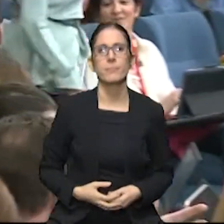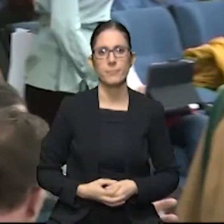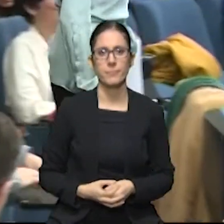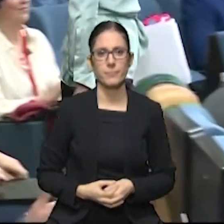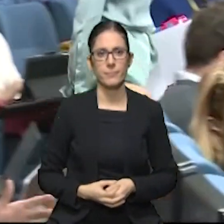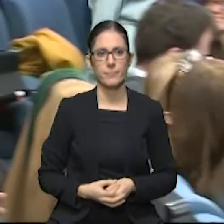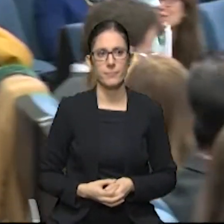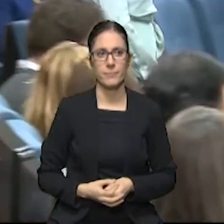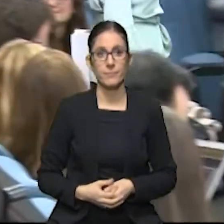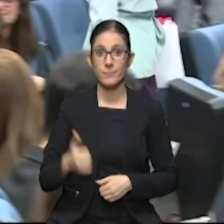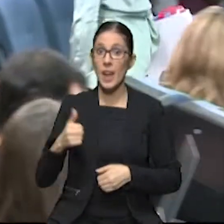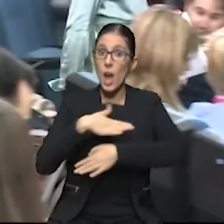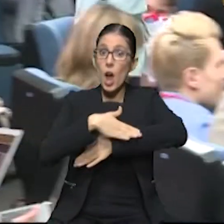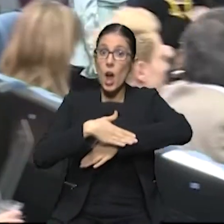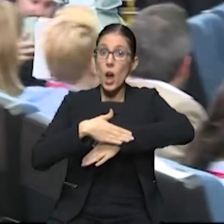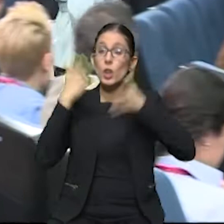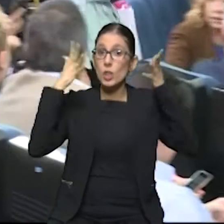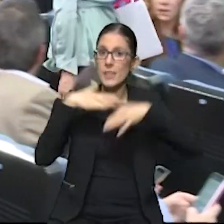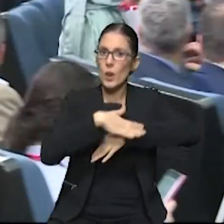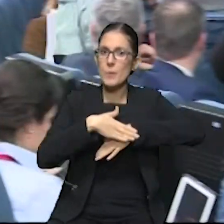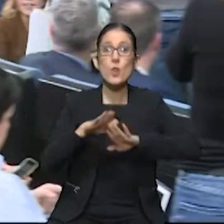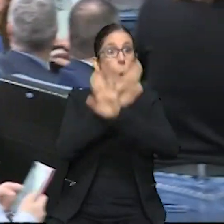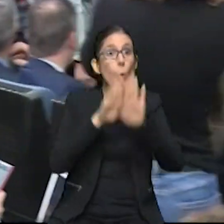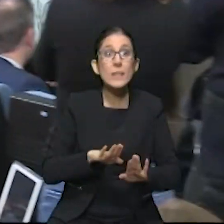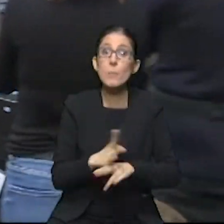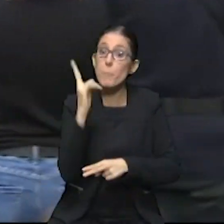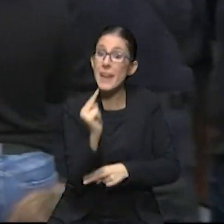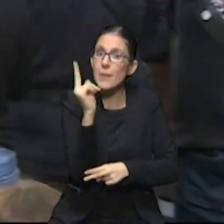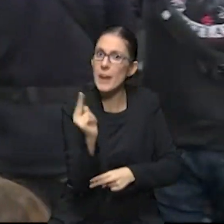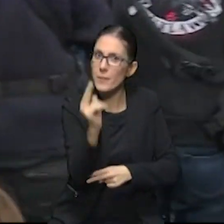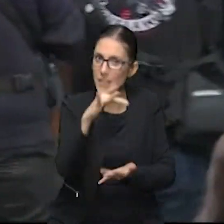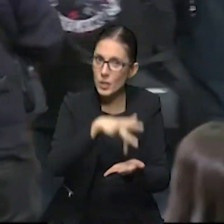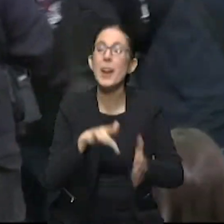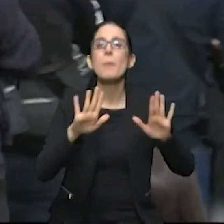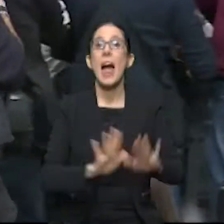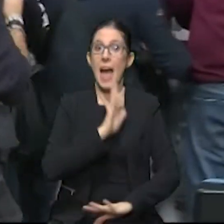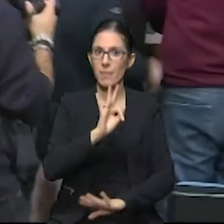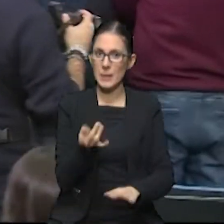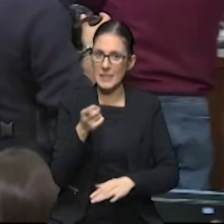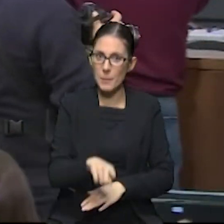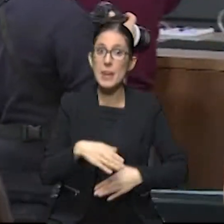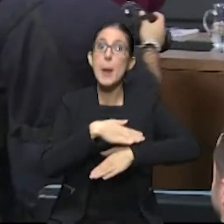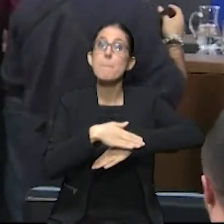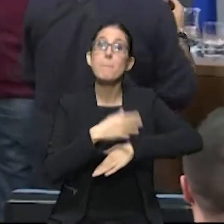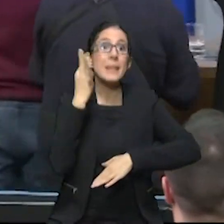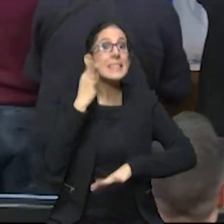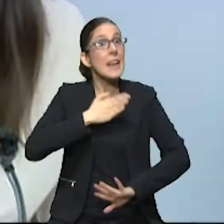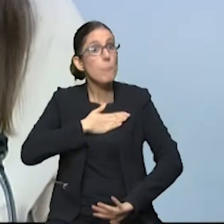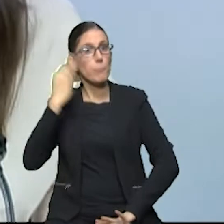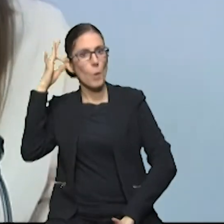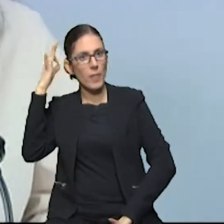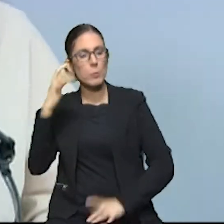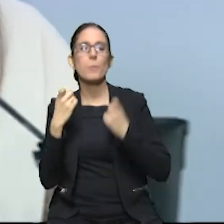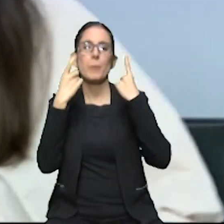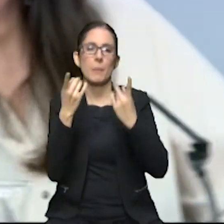Ha sido el último Consejo de Ministros que este gobierno va a celebrar en viernes, pero ha sido también la primera comparecencia de una ministra de Unidas Podemos, un